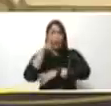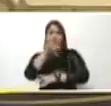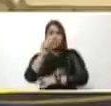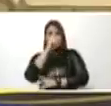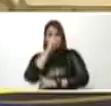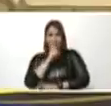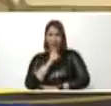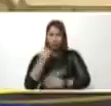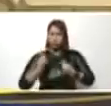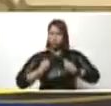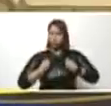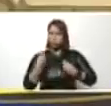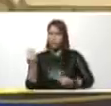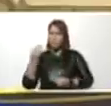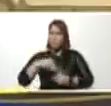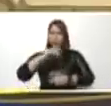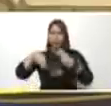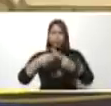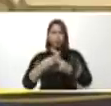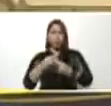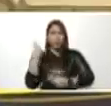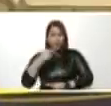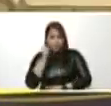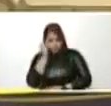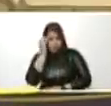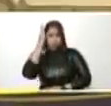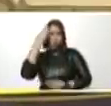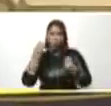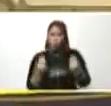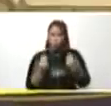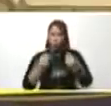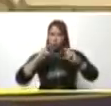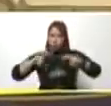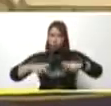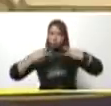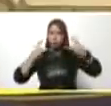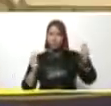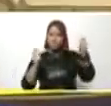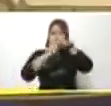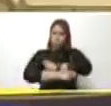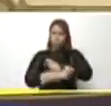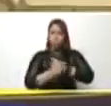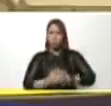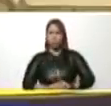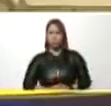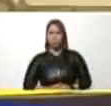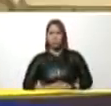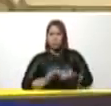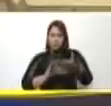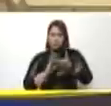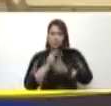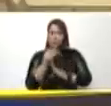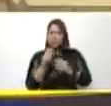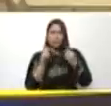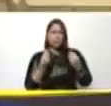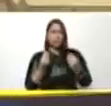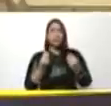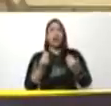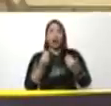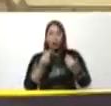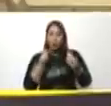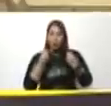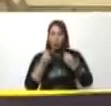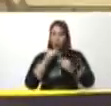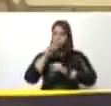está más viva que nunca, porque tiene capacidad de renovarse, de cambiar, de refundarse, de